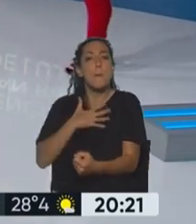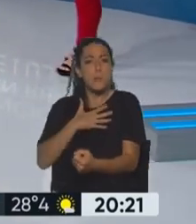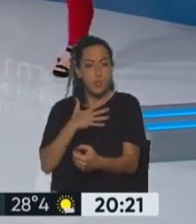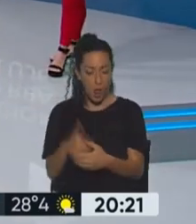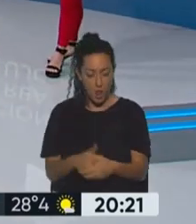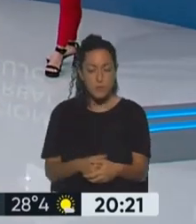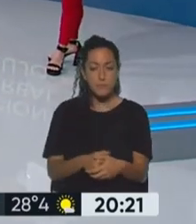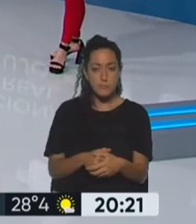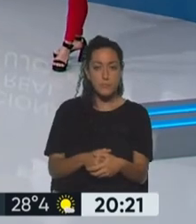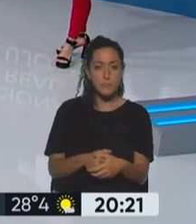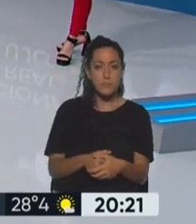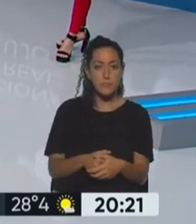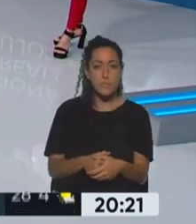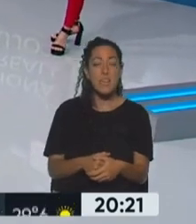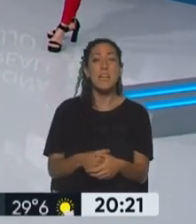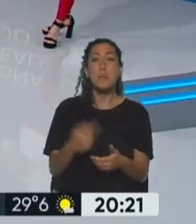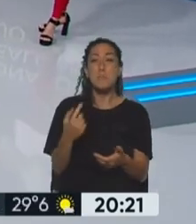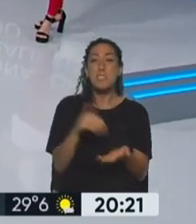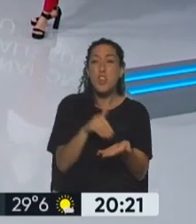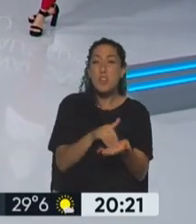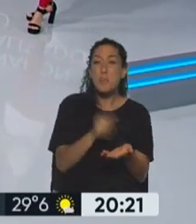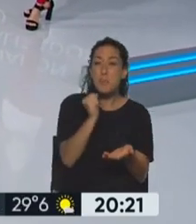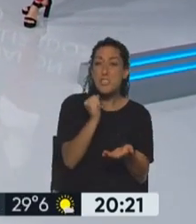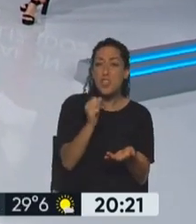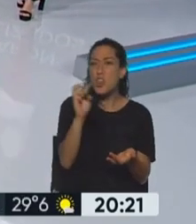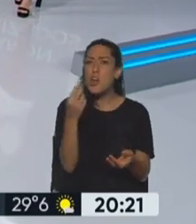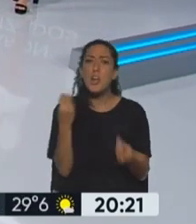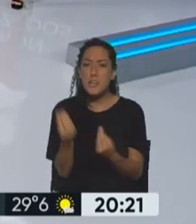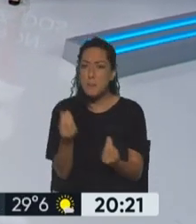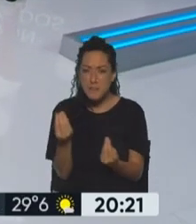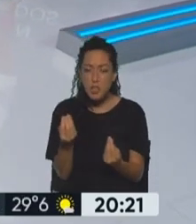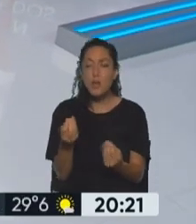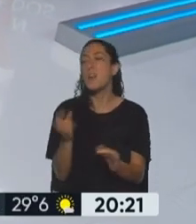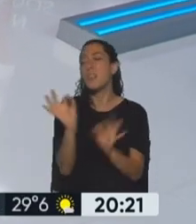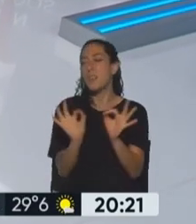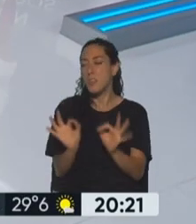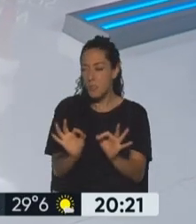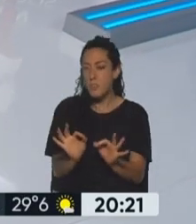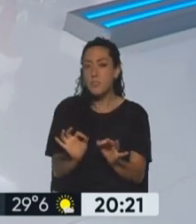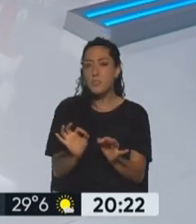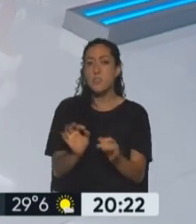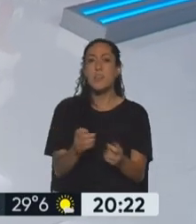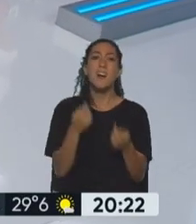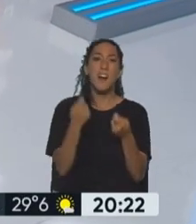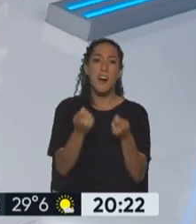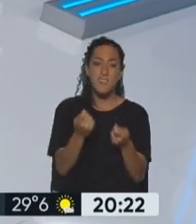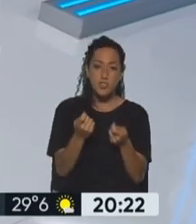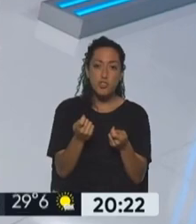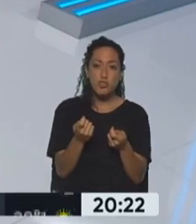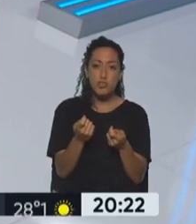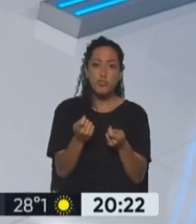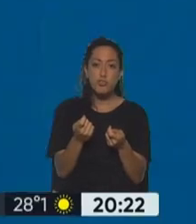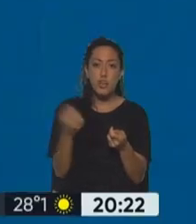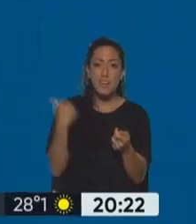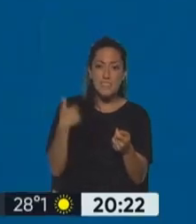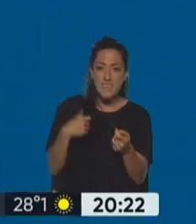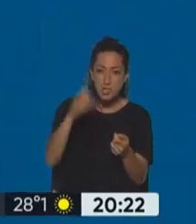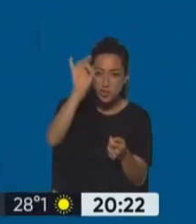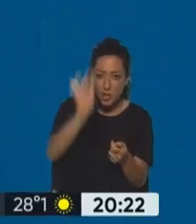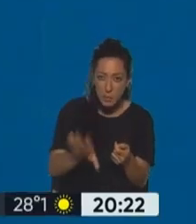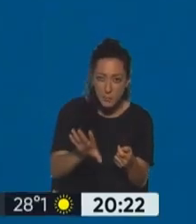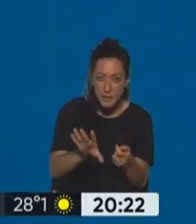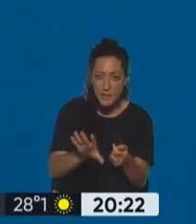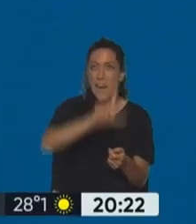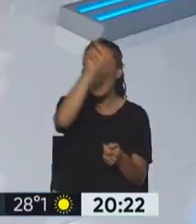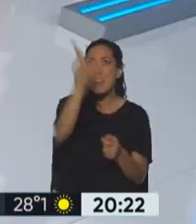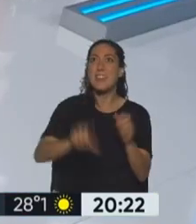acá ese empezamos... millón de pesos y los dólares. Acá empezamos a entrar en el detalle. Son gastos que se realizaron no solamente en la Argentina, en diferentes